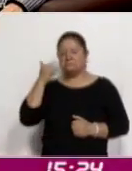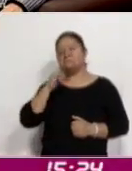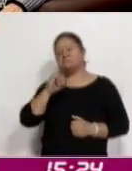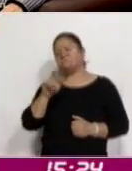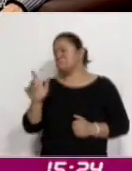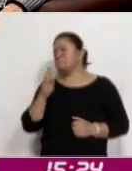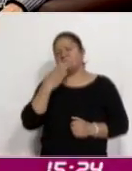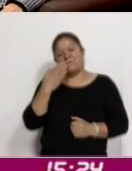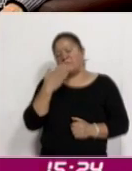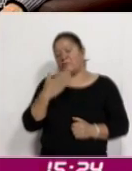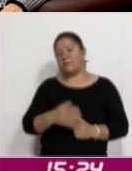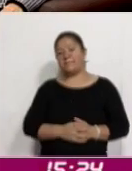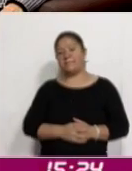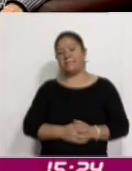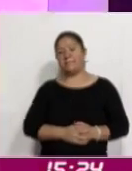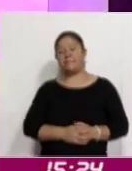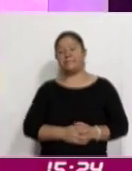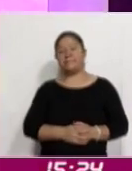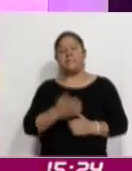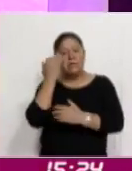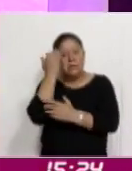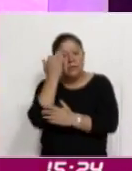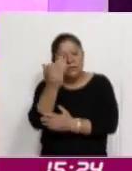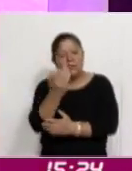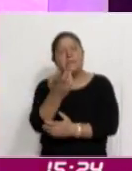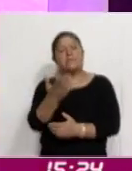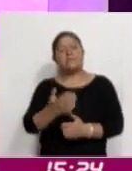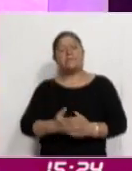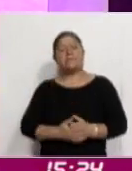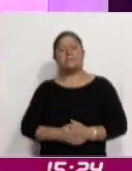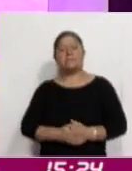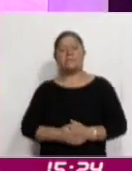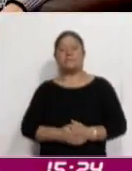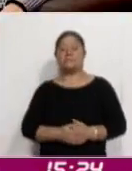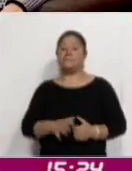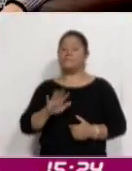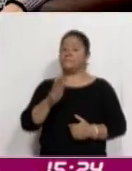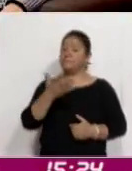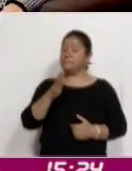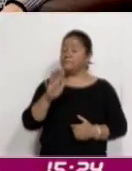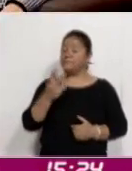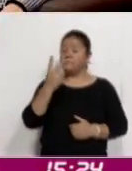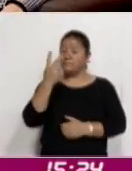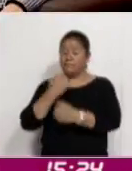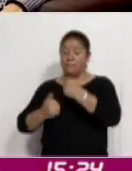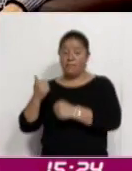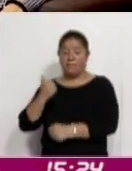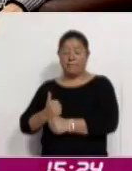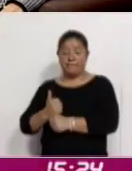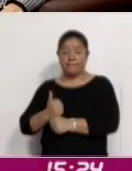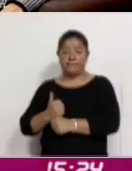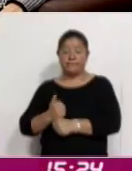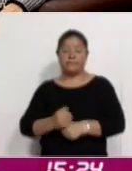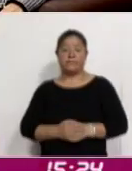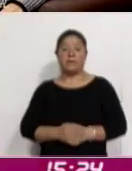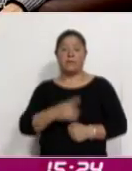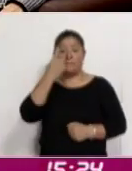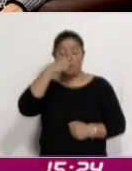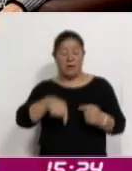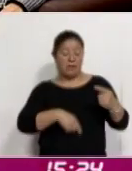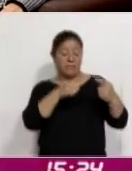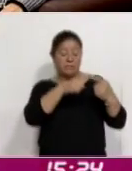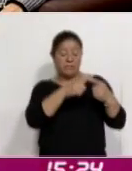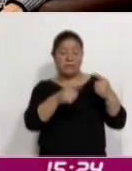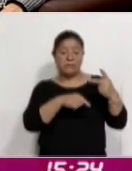más. Muy bien. ¿Qué tiempo les llevó a desarrollar todo esto? Pues alrededor de 2 años para la primera y segunda